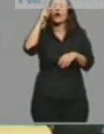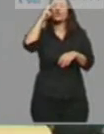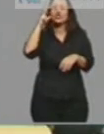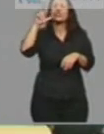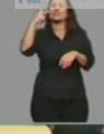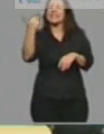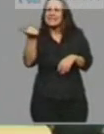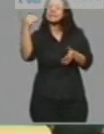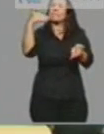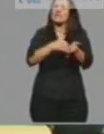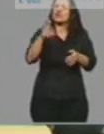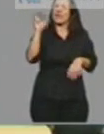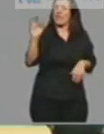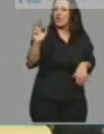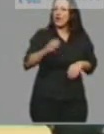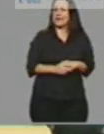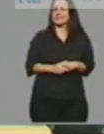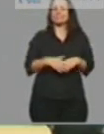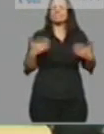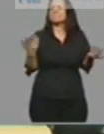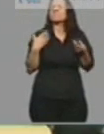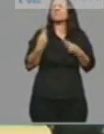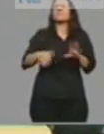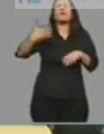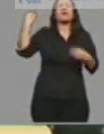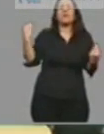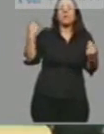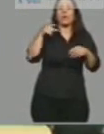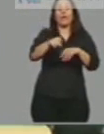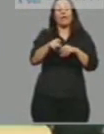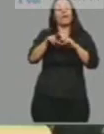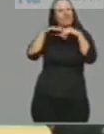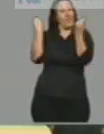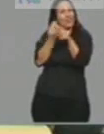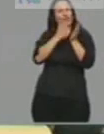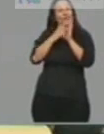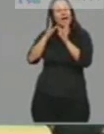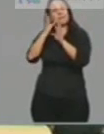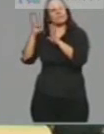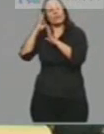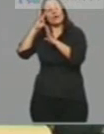81.836 millones de dólares. El origen de esto era un 49%, esto es